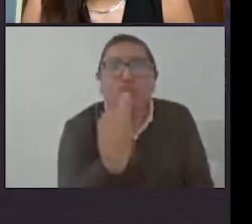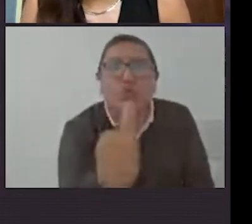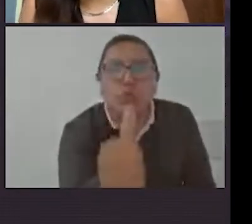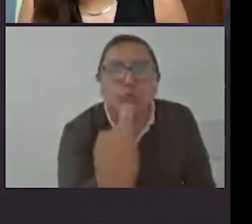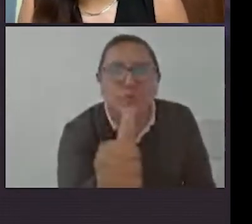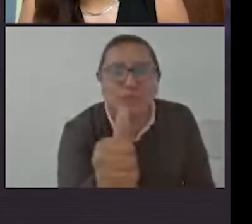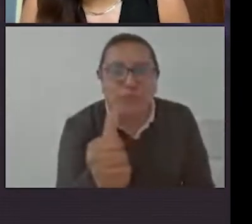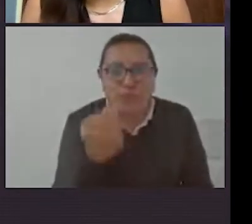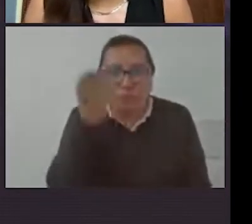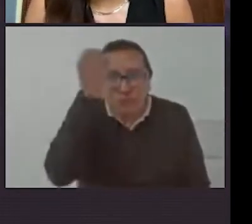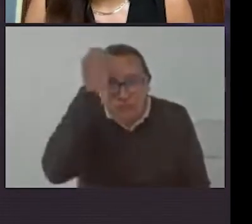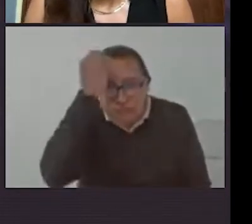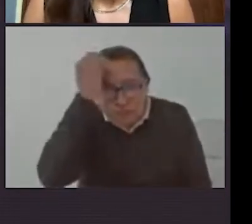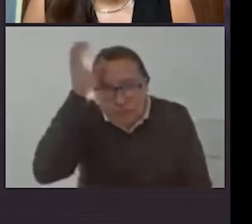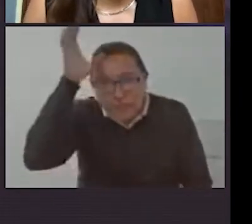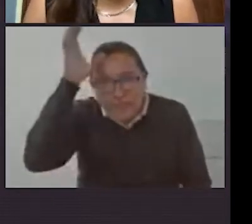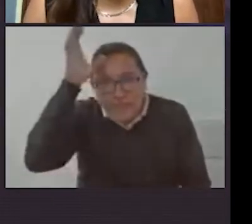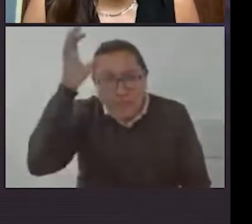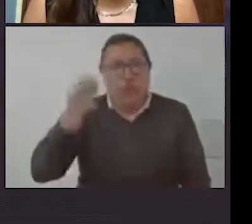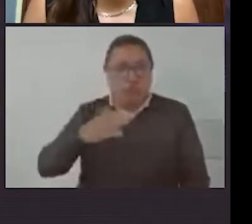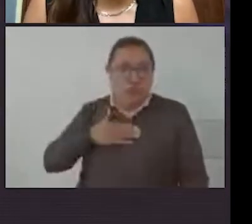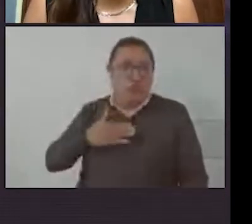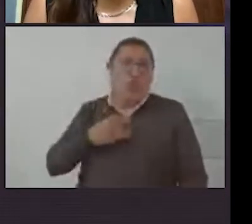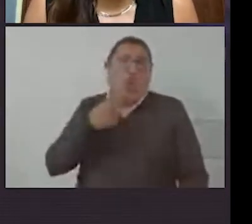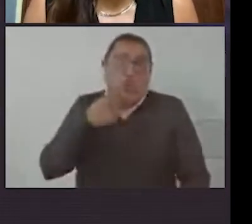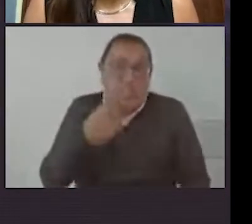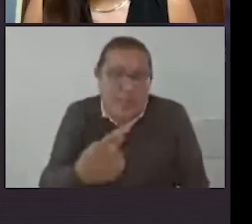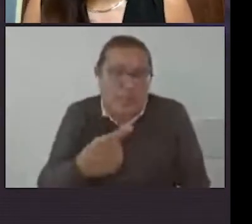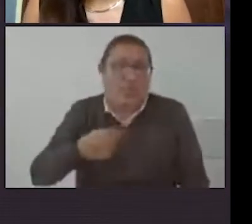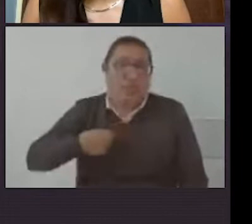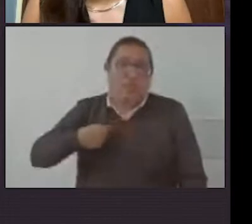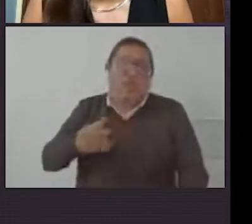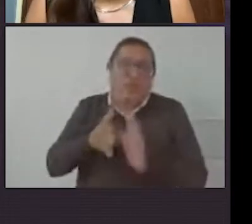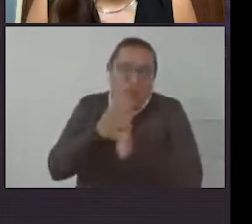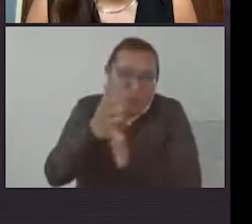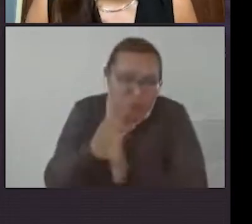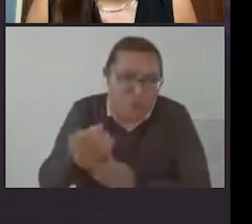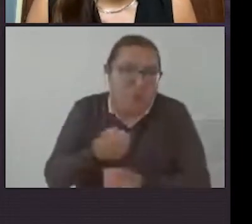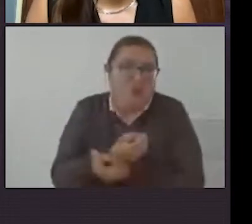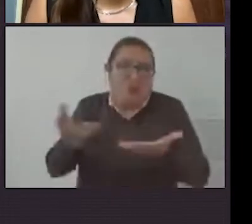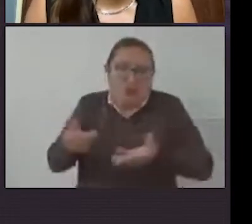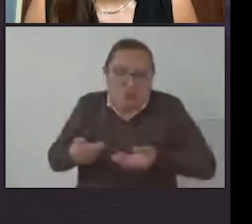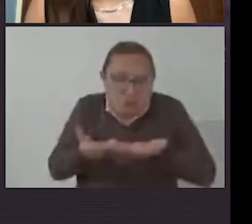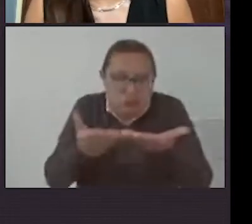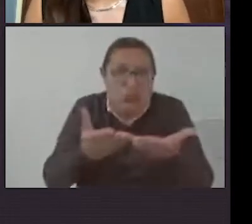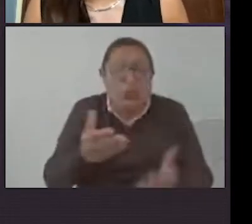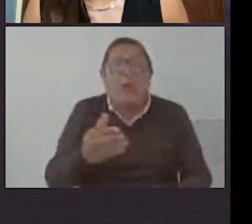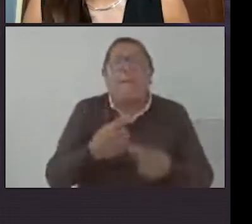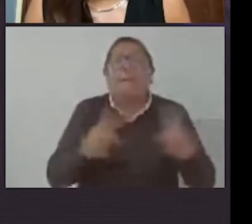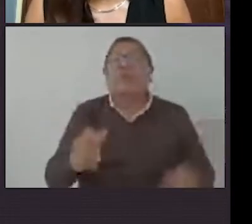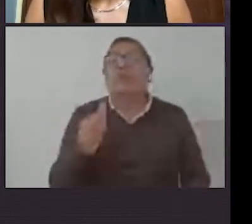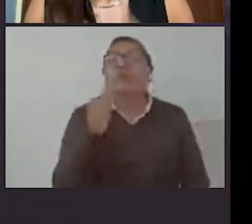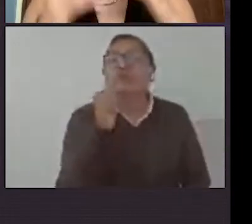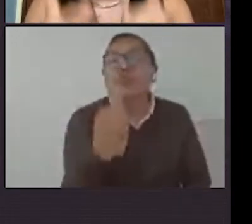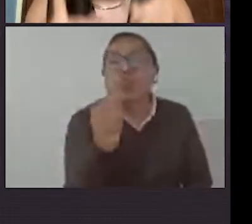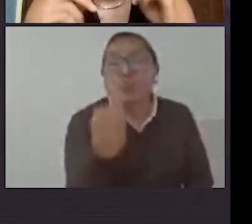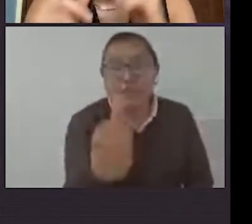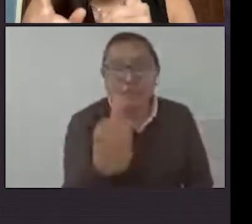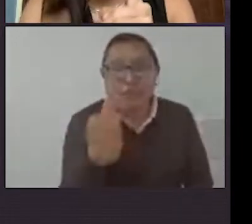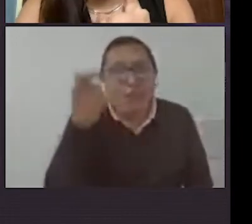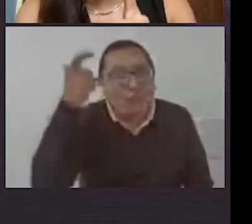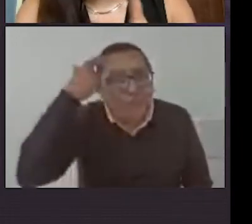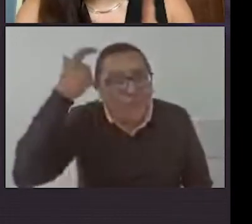hasta que lo compruebes por ti mismo. Lo bueno es que el día de hoy vamos a hacer un ejercicio para que compruebes de lo que vamos a hablar. Y por